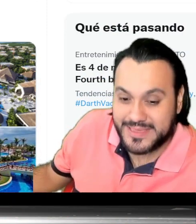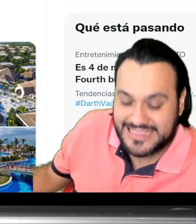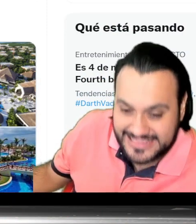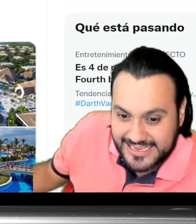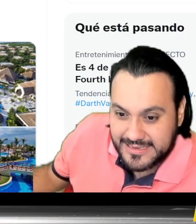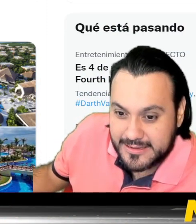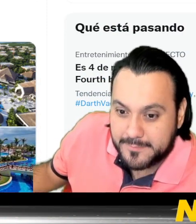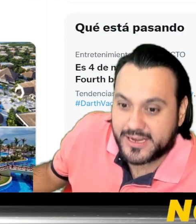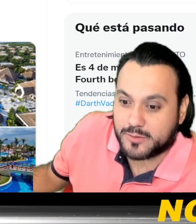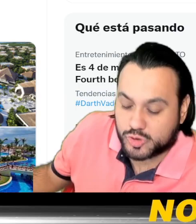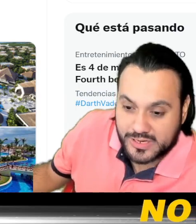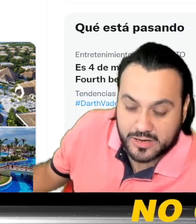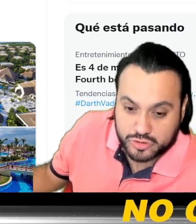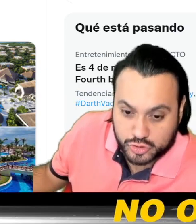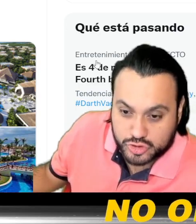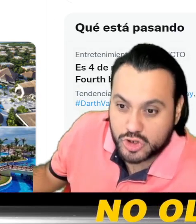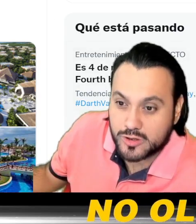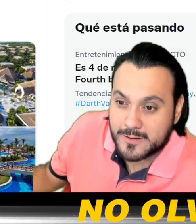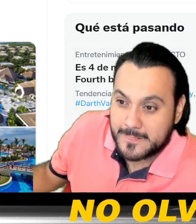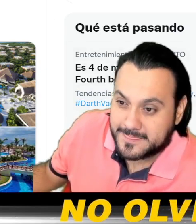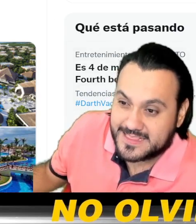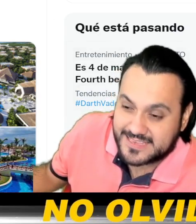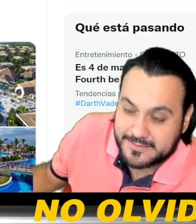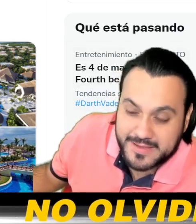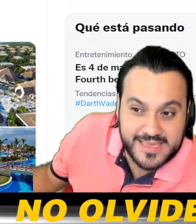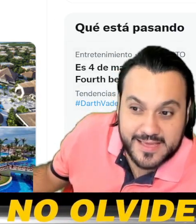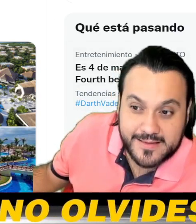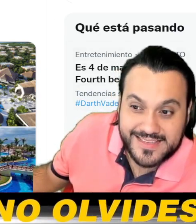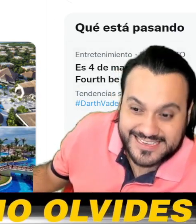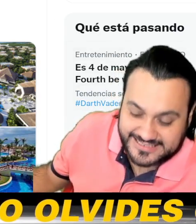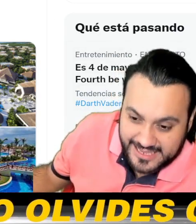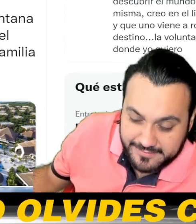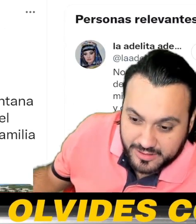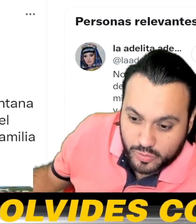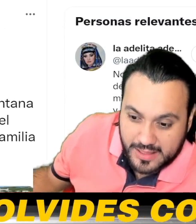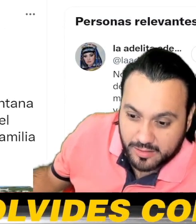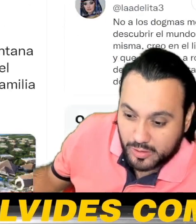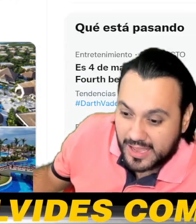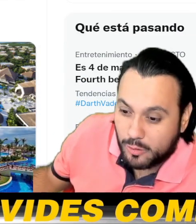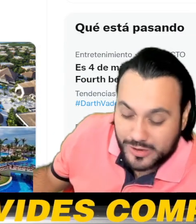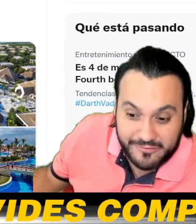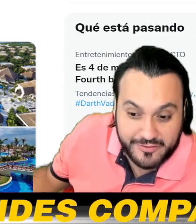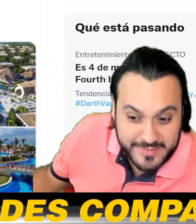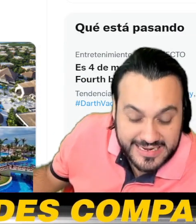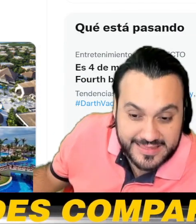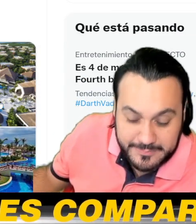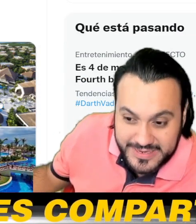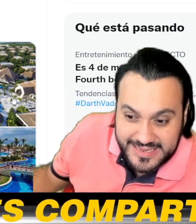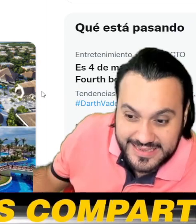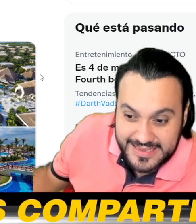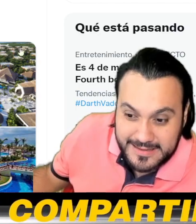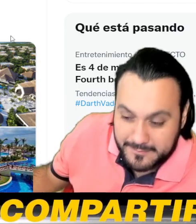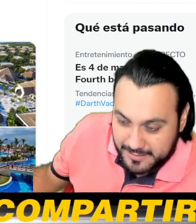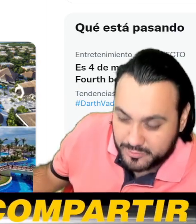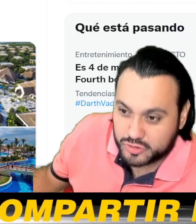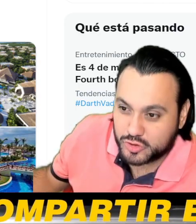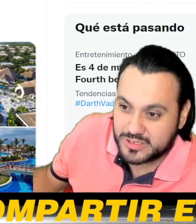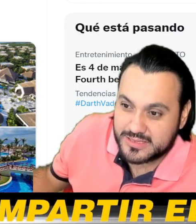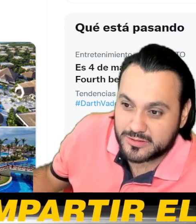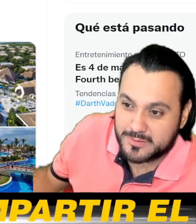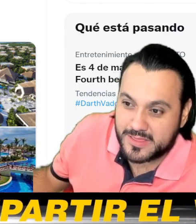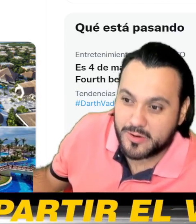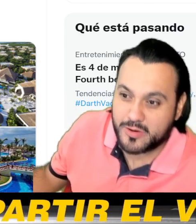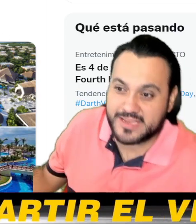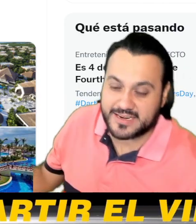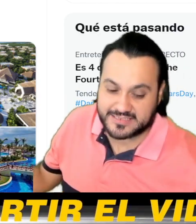sálvame del tren para obstruir la construcción del tren maya estaría vinculado a una familia del pri vámonos con